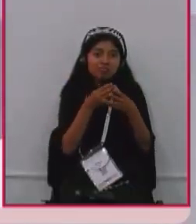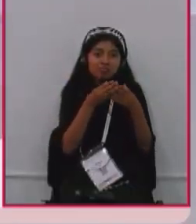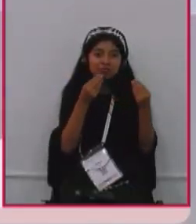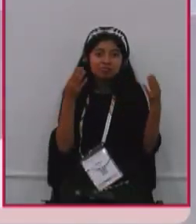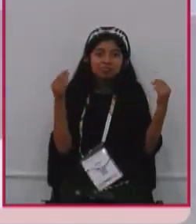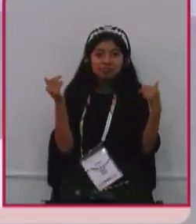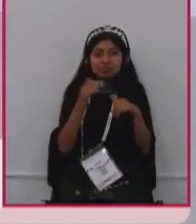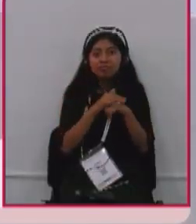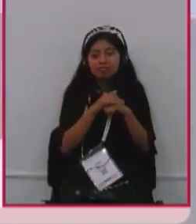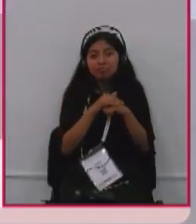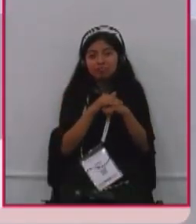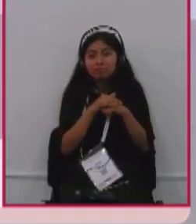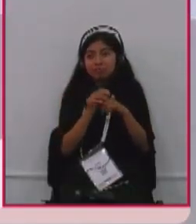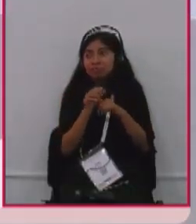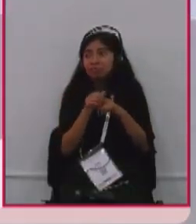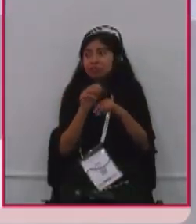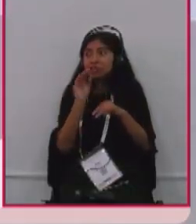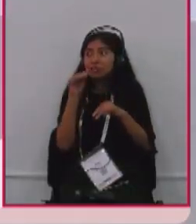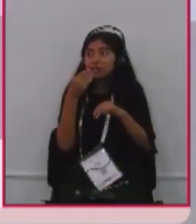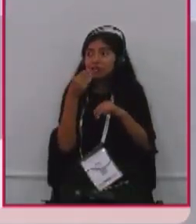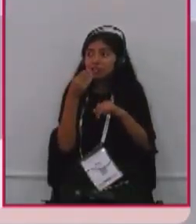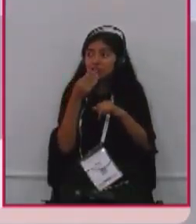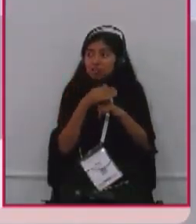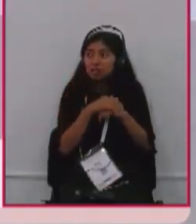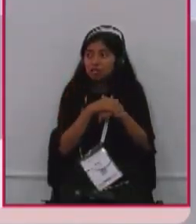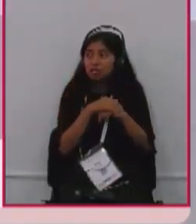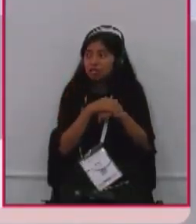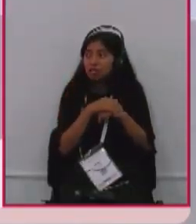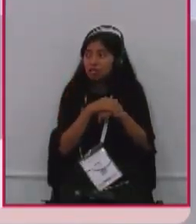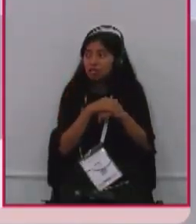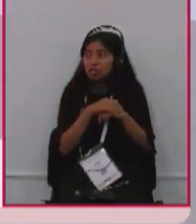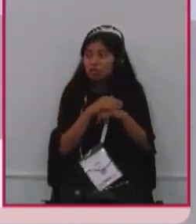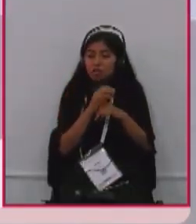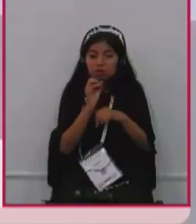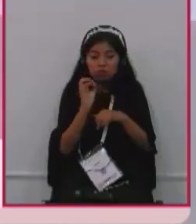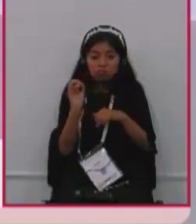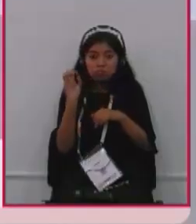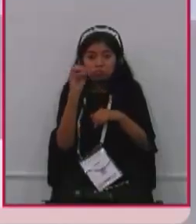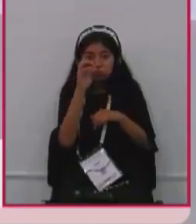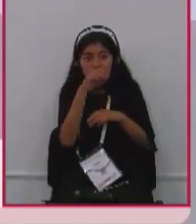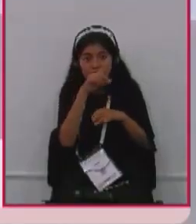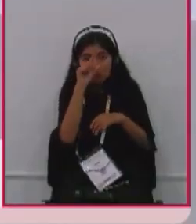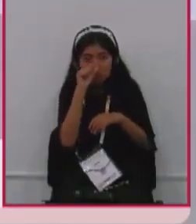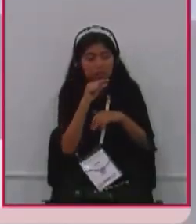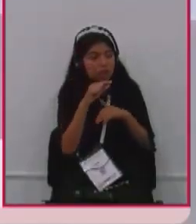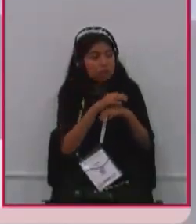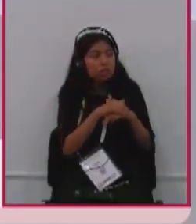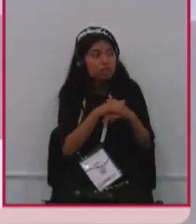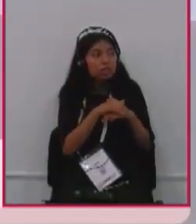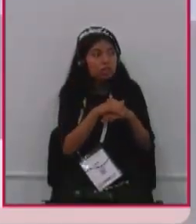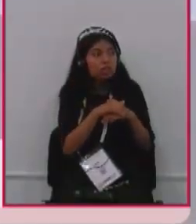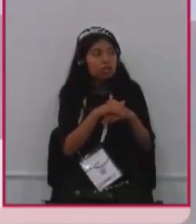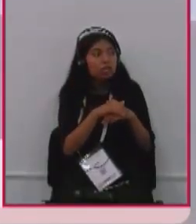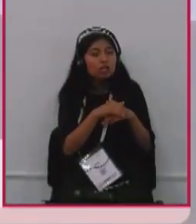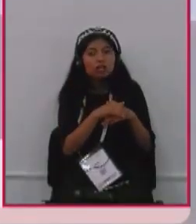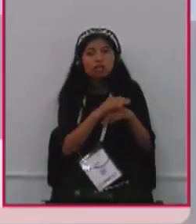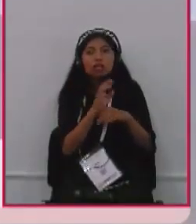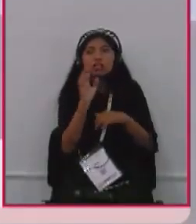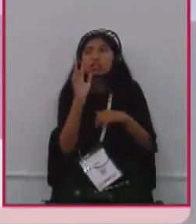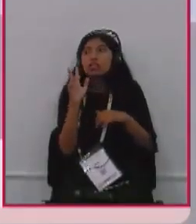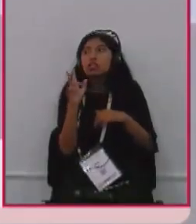Otra muy buena pregunta, porque la celda Jamieson, como yo les mencioné, genera burbujas pequeñas, permite trabajar entre 3 a 300